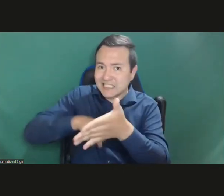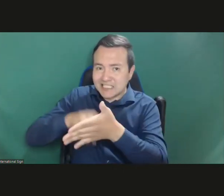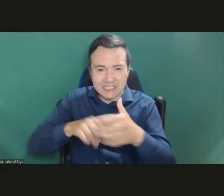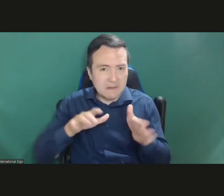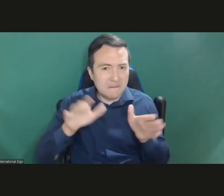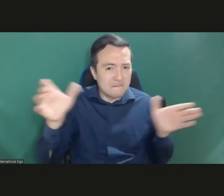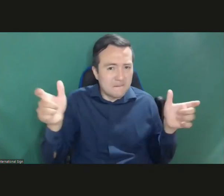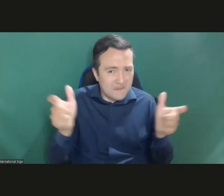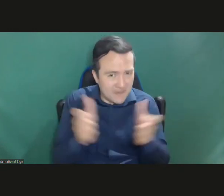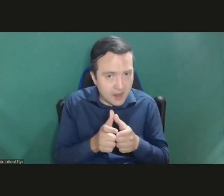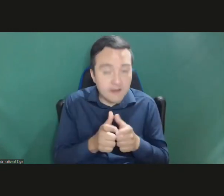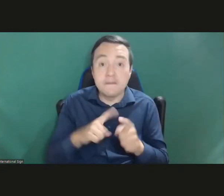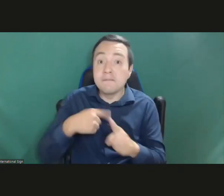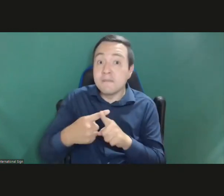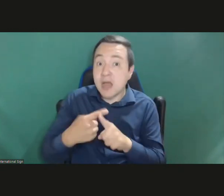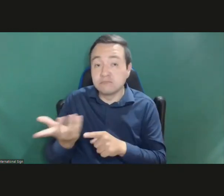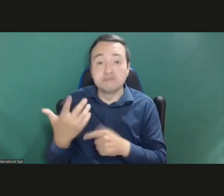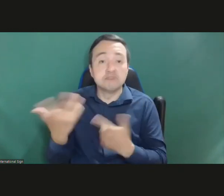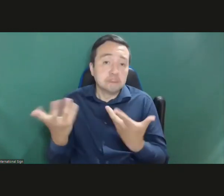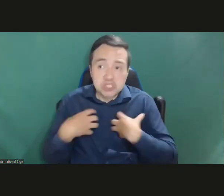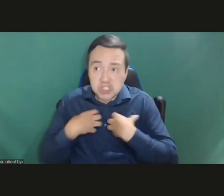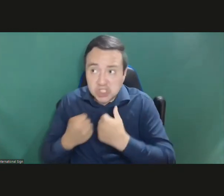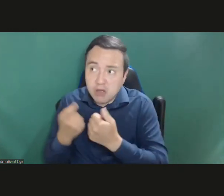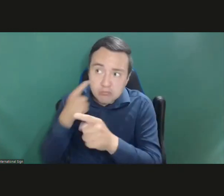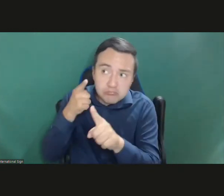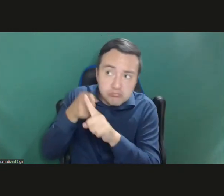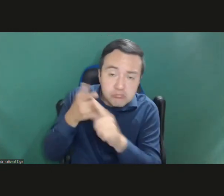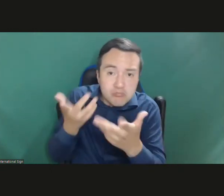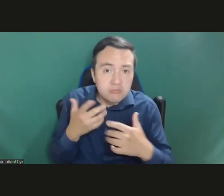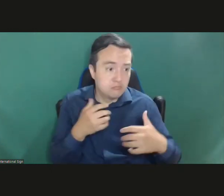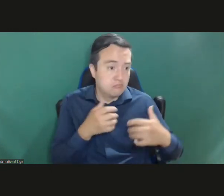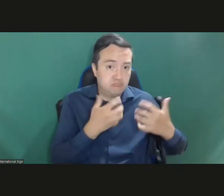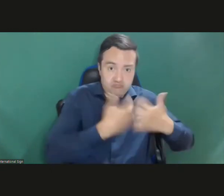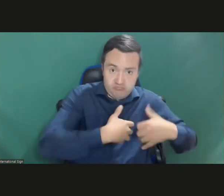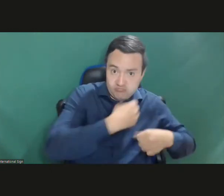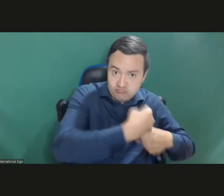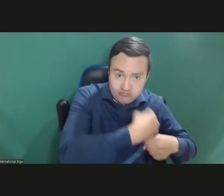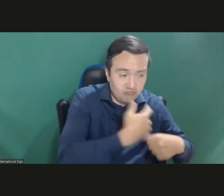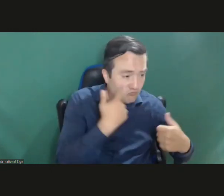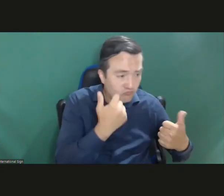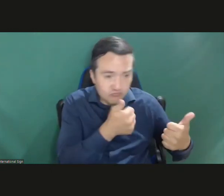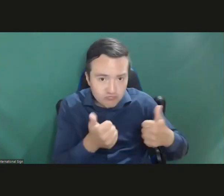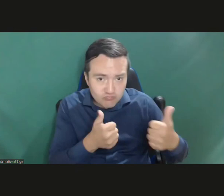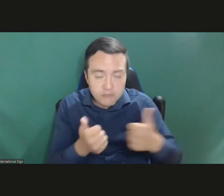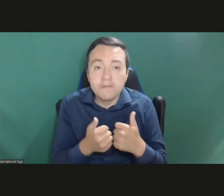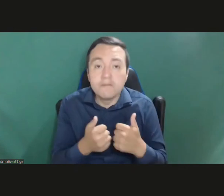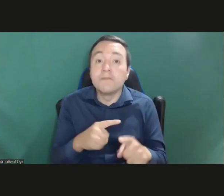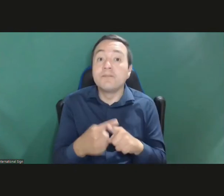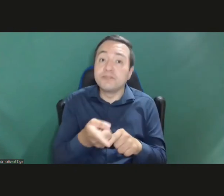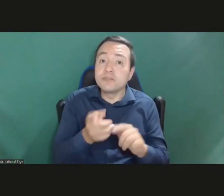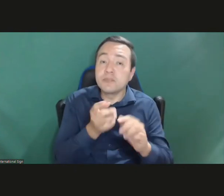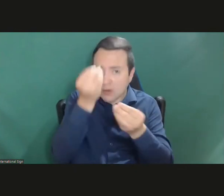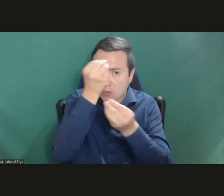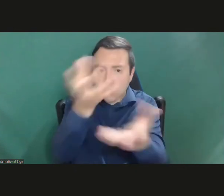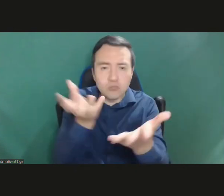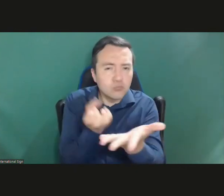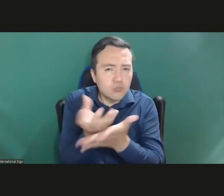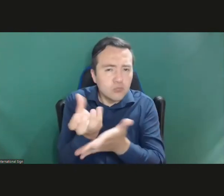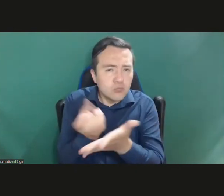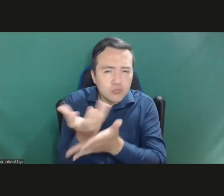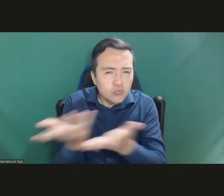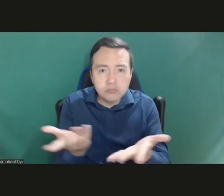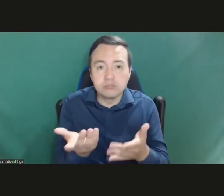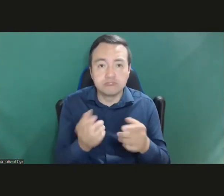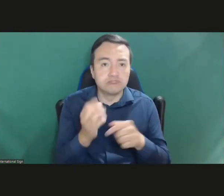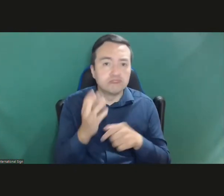también nos vamos también vamos a escuchar de parte de las experiencias que suenan en méxico sobre la prevención de control de la